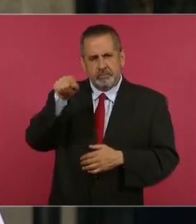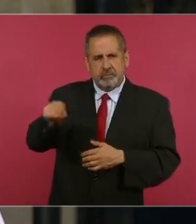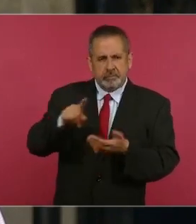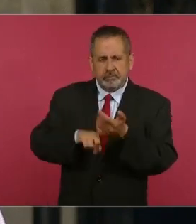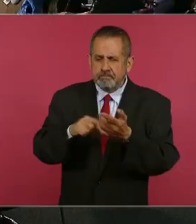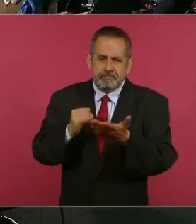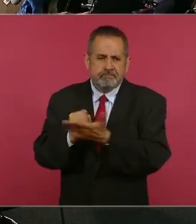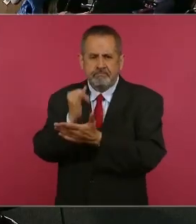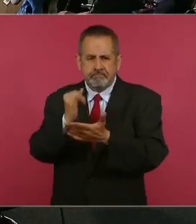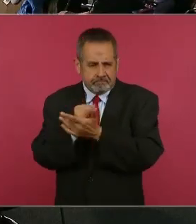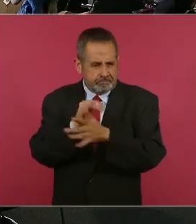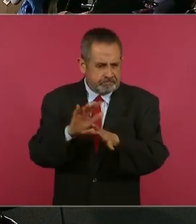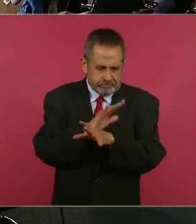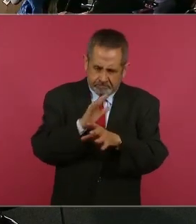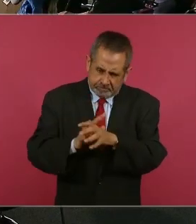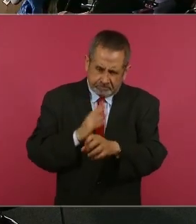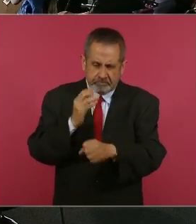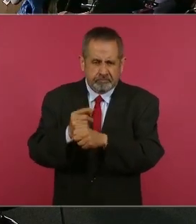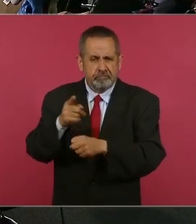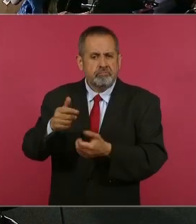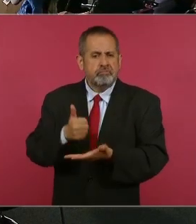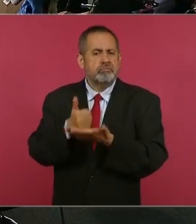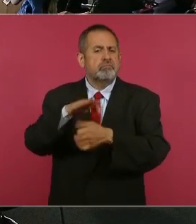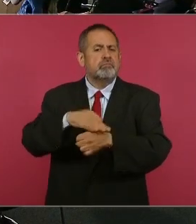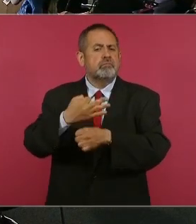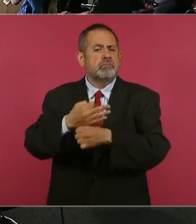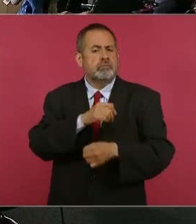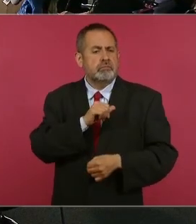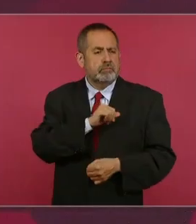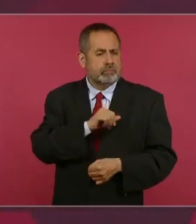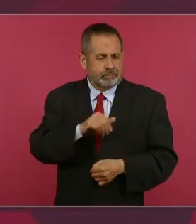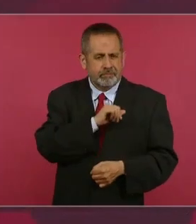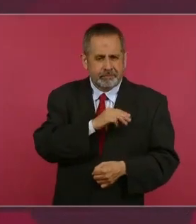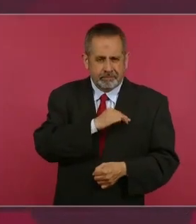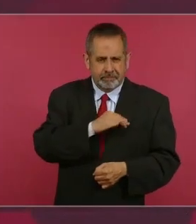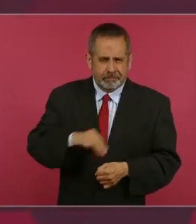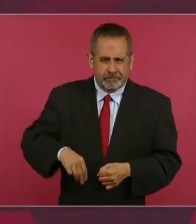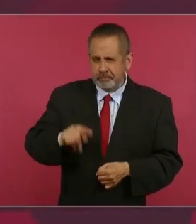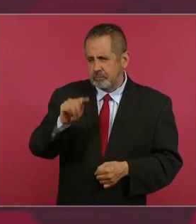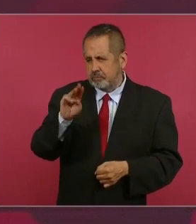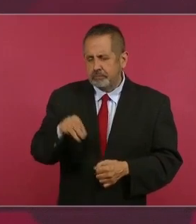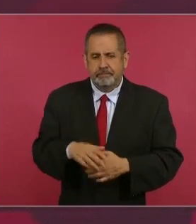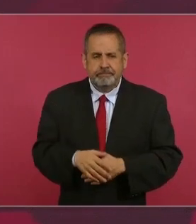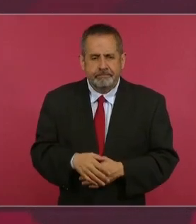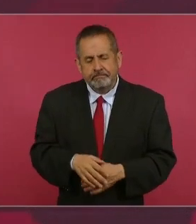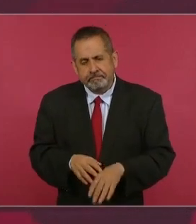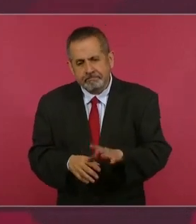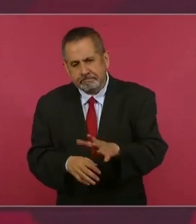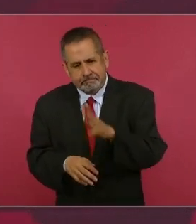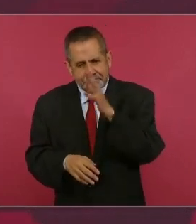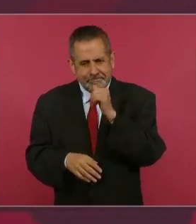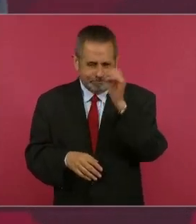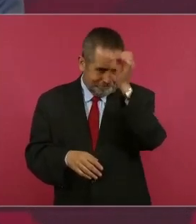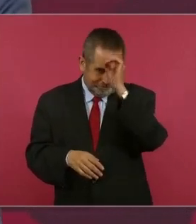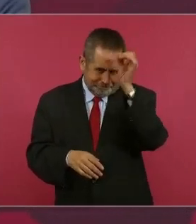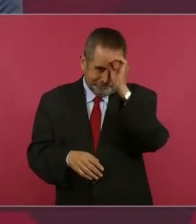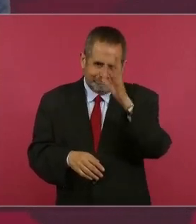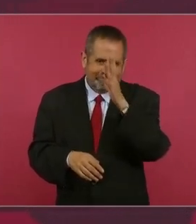estas decisiones que se están tomando ahí en el ayuntamiento? Pues ahí no tengo opinión,